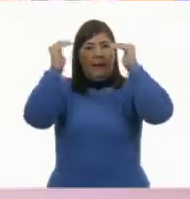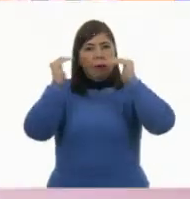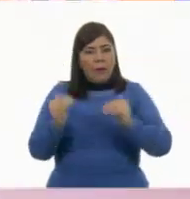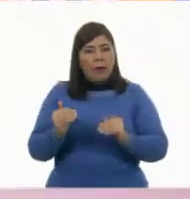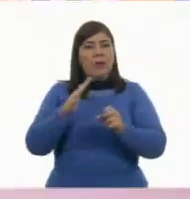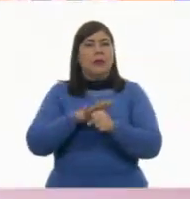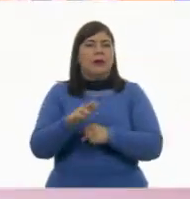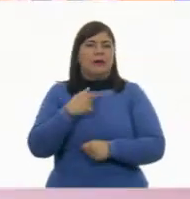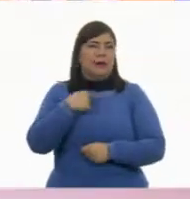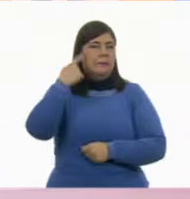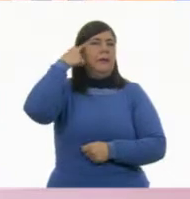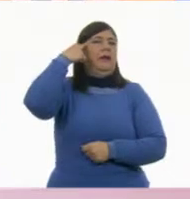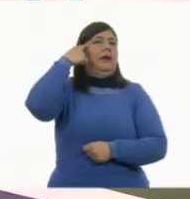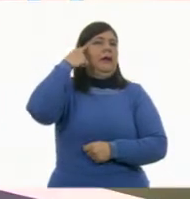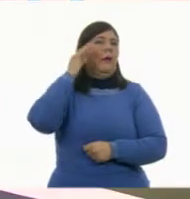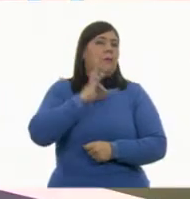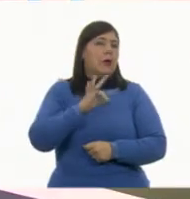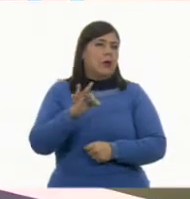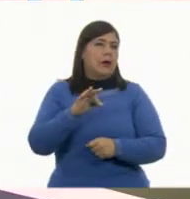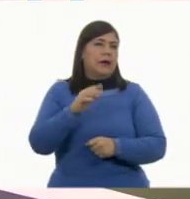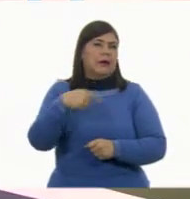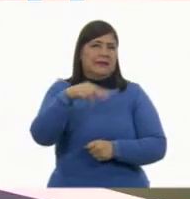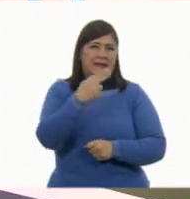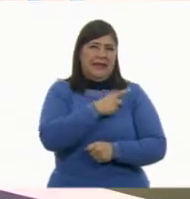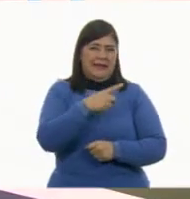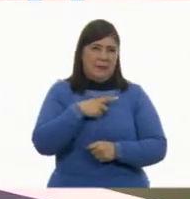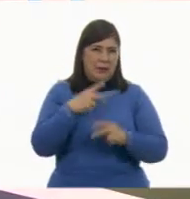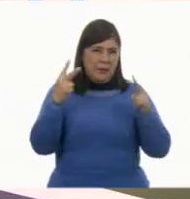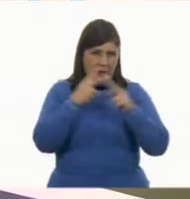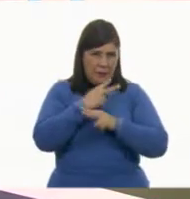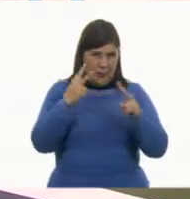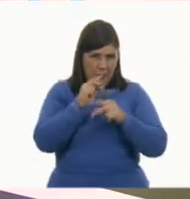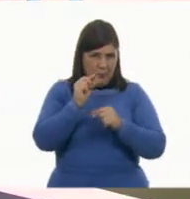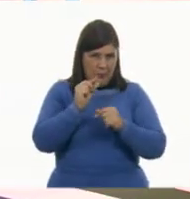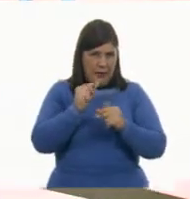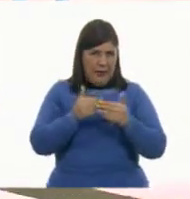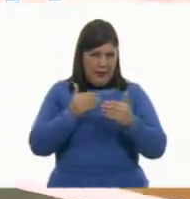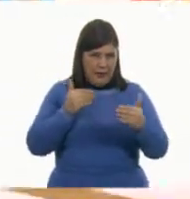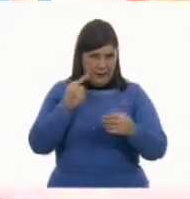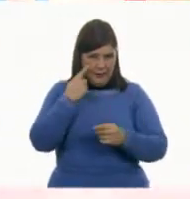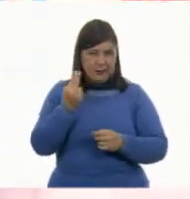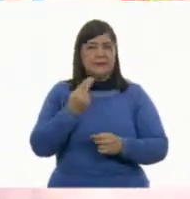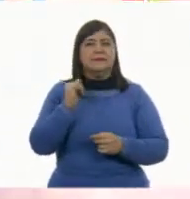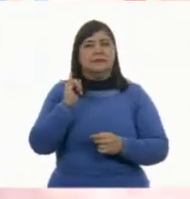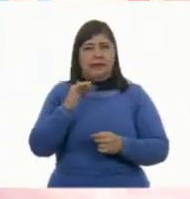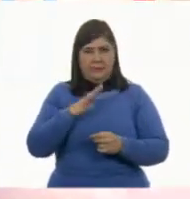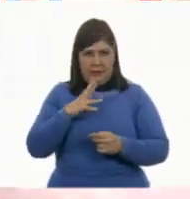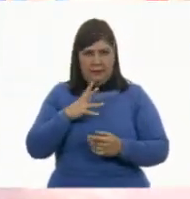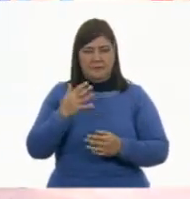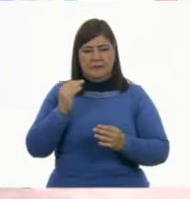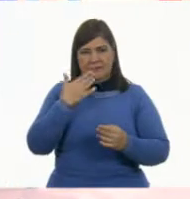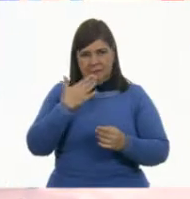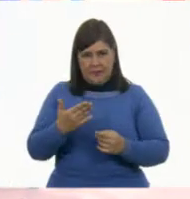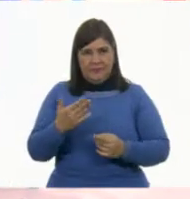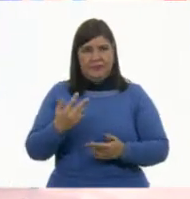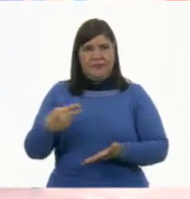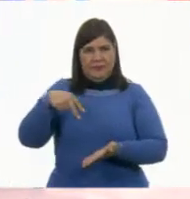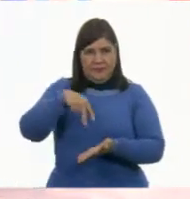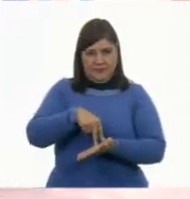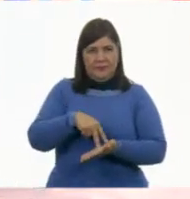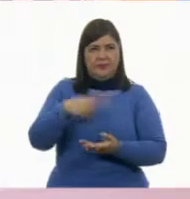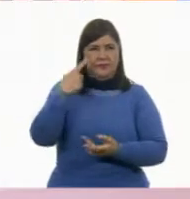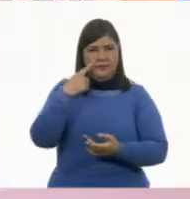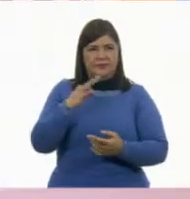que antes de continuar, ¿qué tal si respiramos un poco? Ok, me parece perfecto. Vamos a estirarnos. Entrelazamos